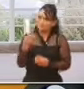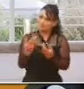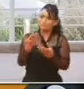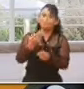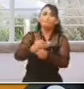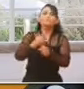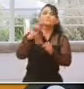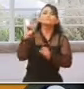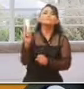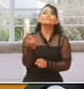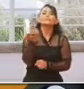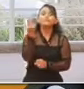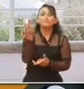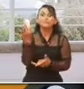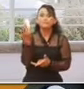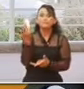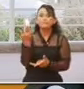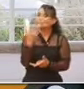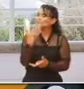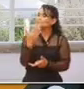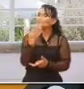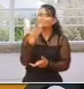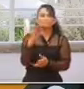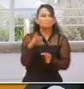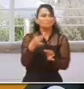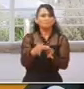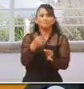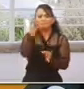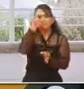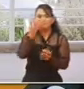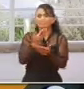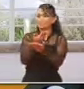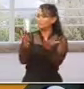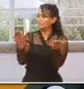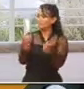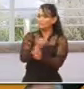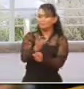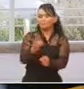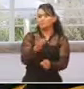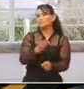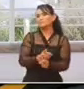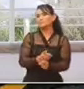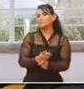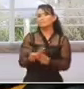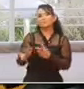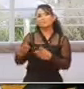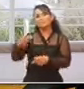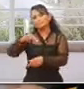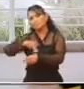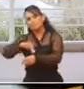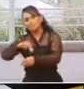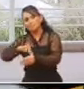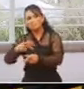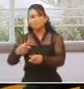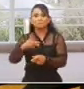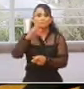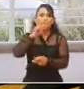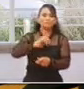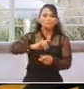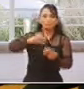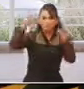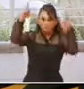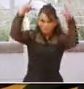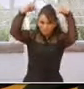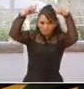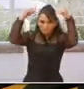solamente una fuente para la sociedad de médicas, de médicos, de enfermeras,